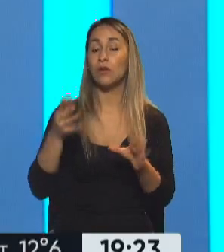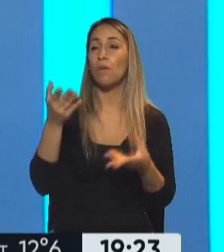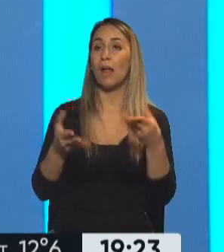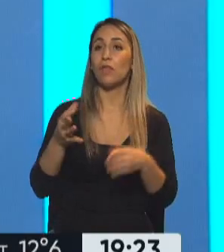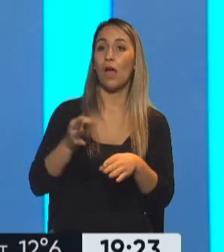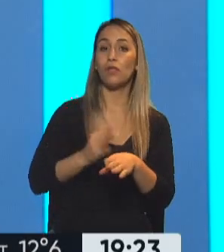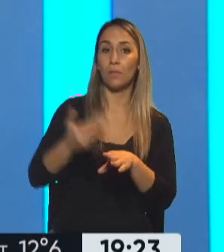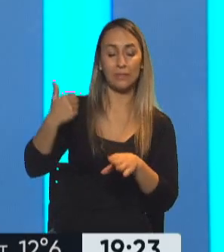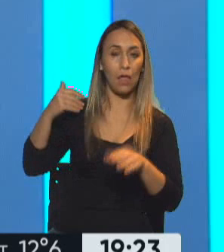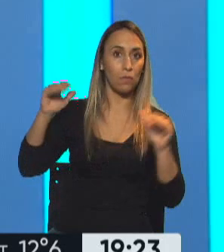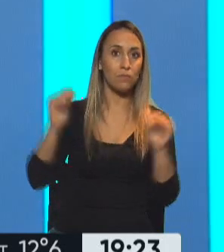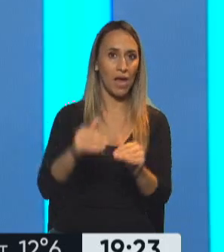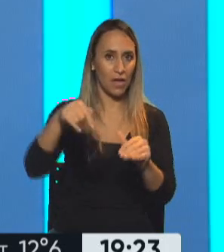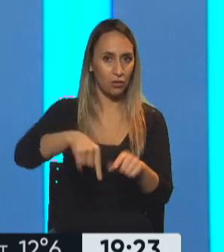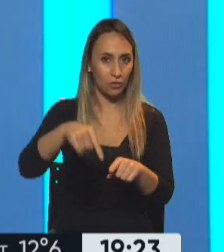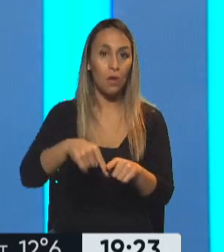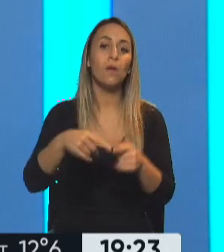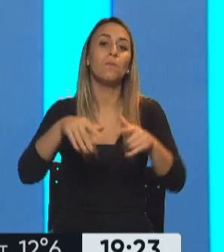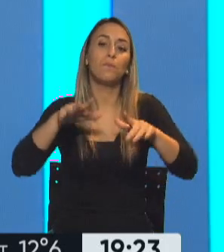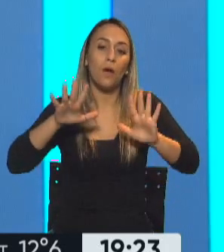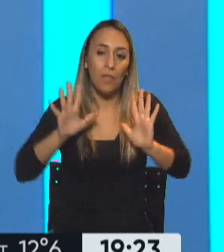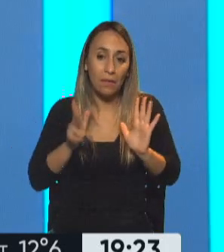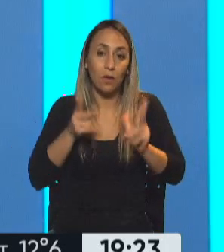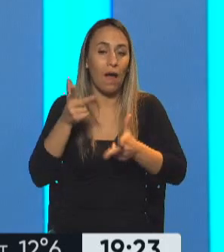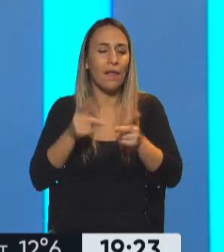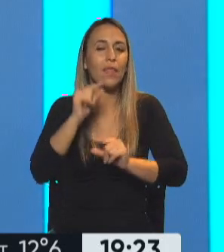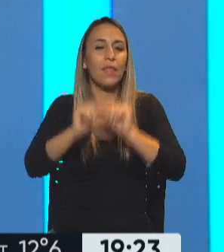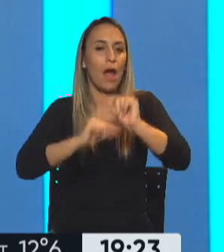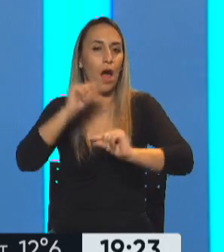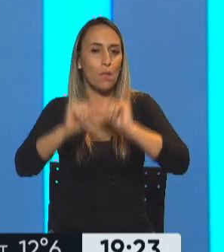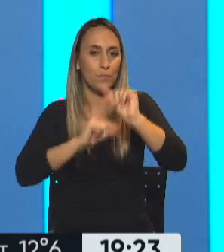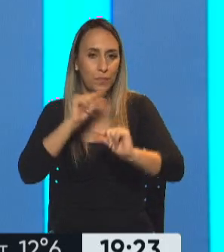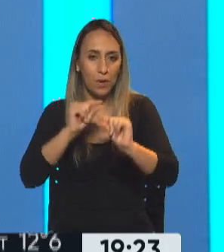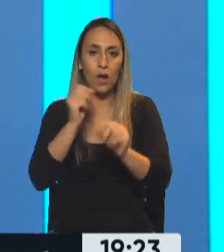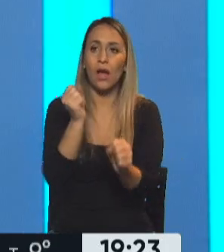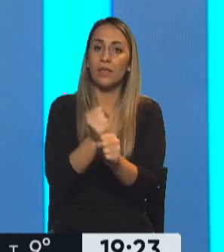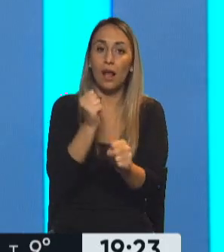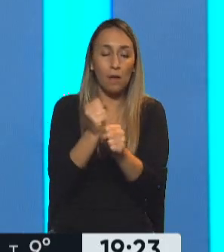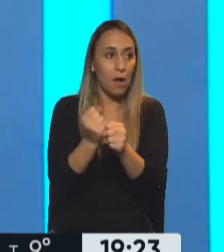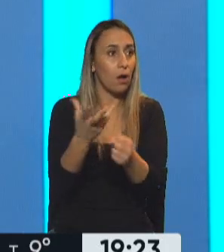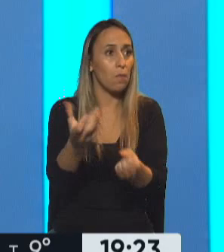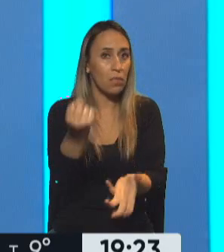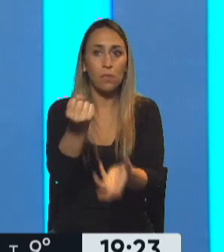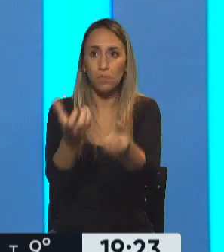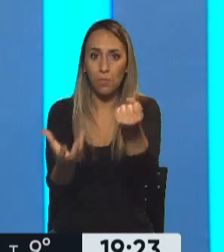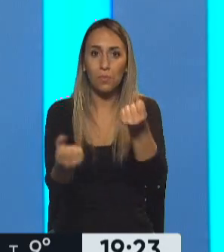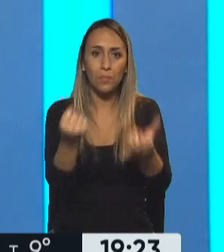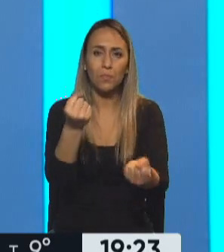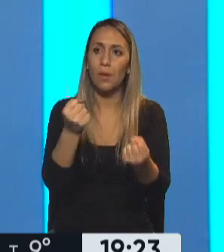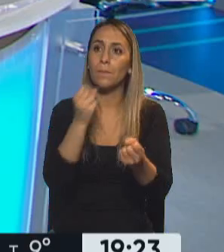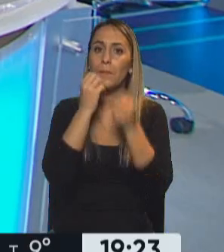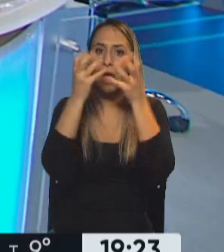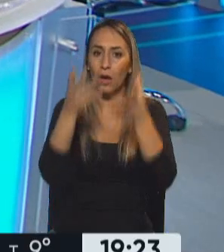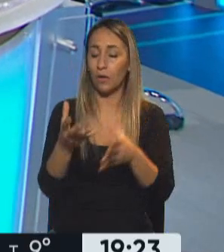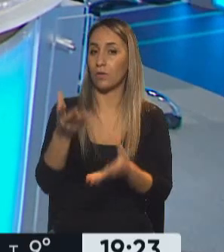como conclusión preliminar, podemos sí. hablar que hay de a poco una recuperación del sí. mercado de trabajo a comparación de 2020. Fíjate